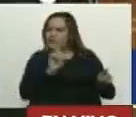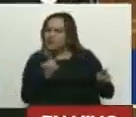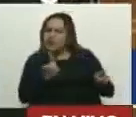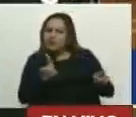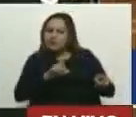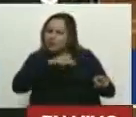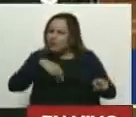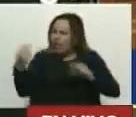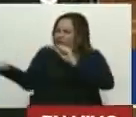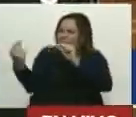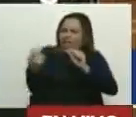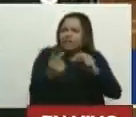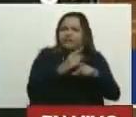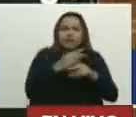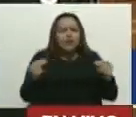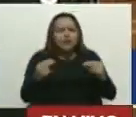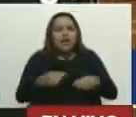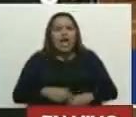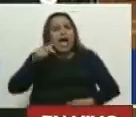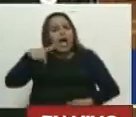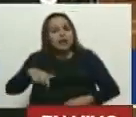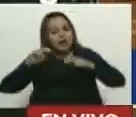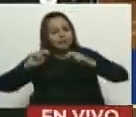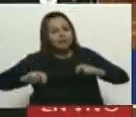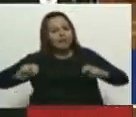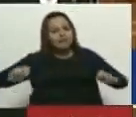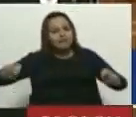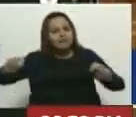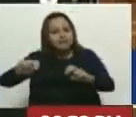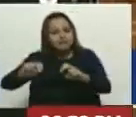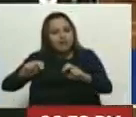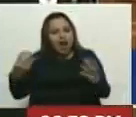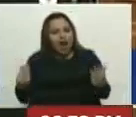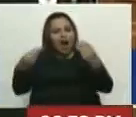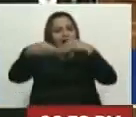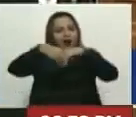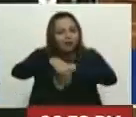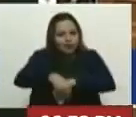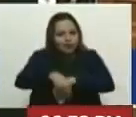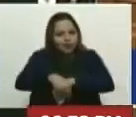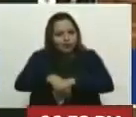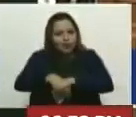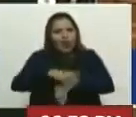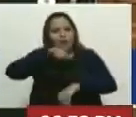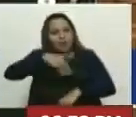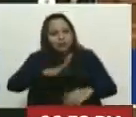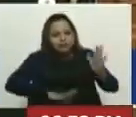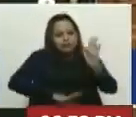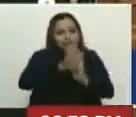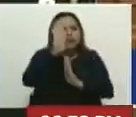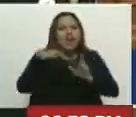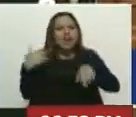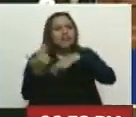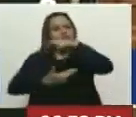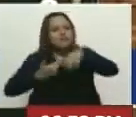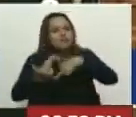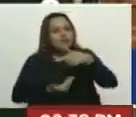estamos hablando en este momento. Lo que estamos hablando en este momento es que de manera avanzada,